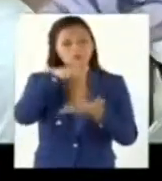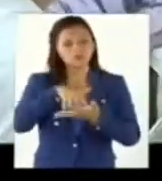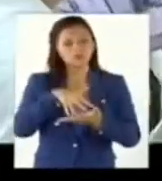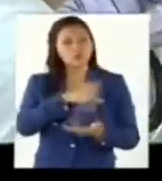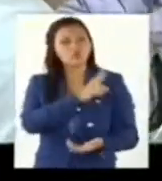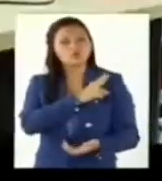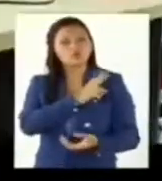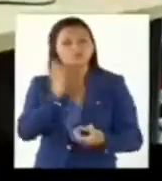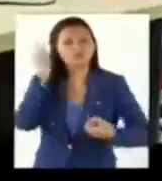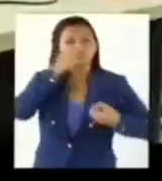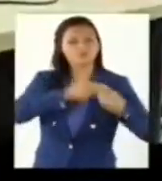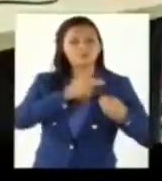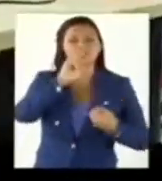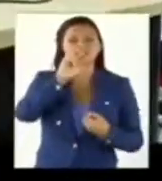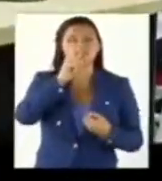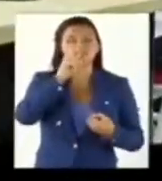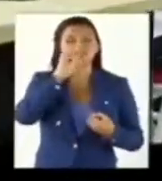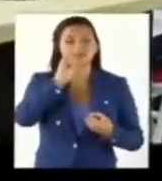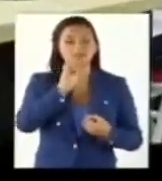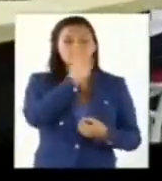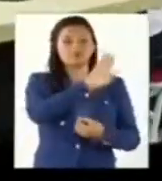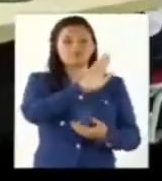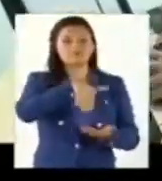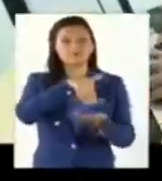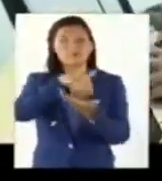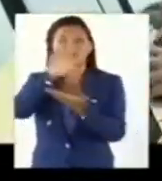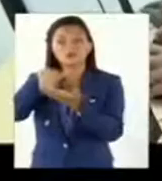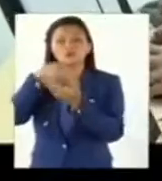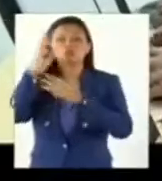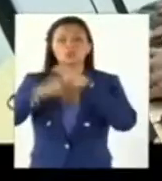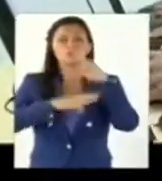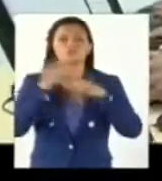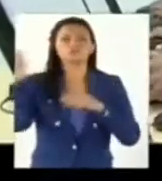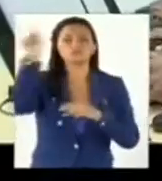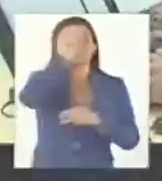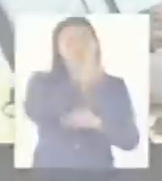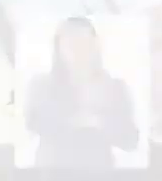sus estudios en la Universidad Iquiam y luego en los mejores centros de estudio del planeta.